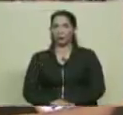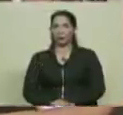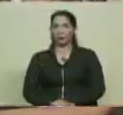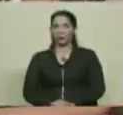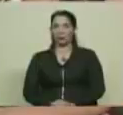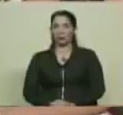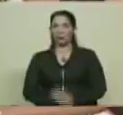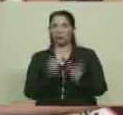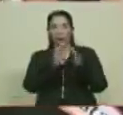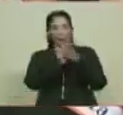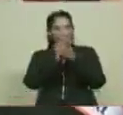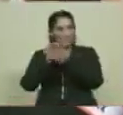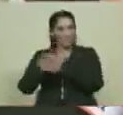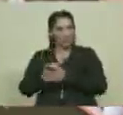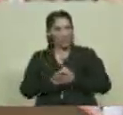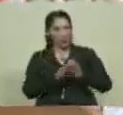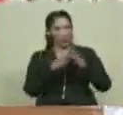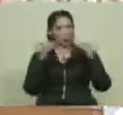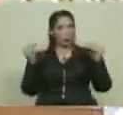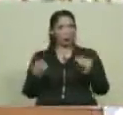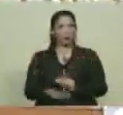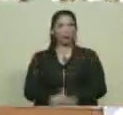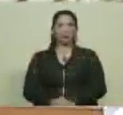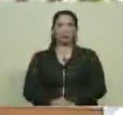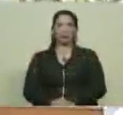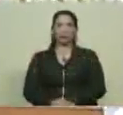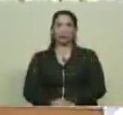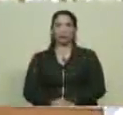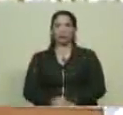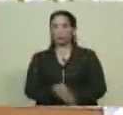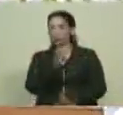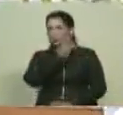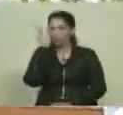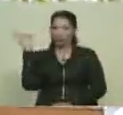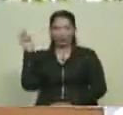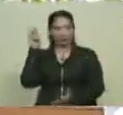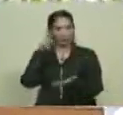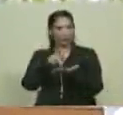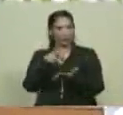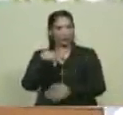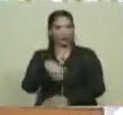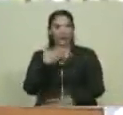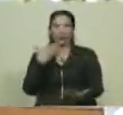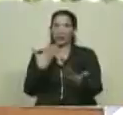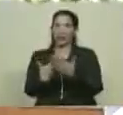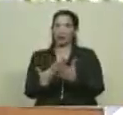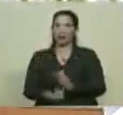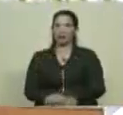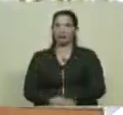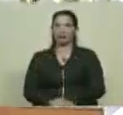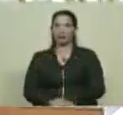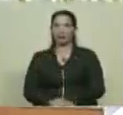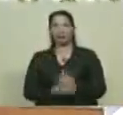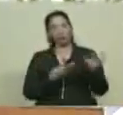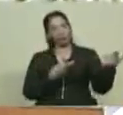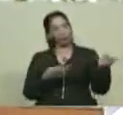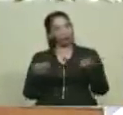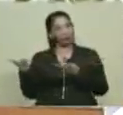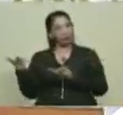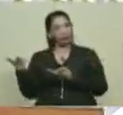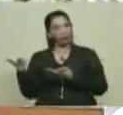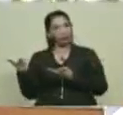Compañeros, compañeras, todas y todos, barquisimetanas, barquisimetanos, gracias por esta invitación